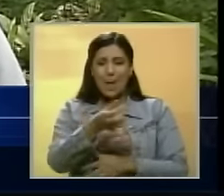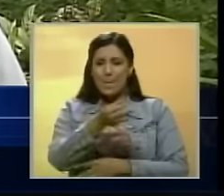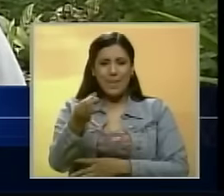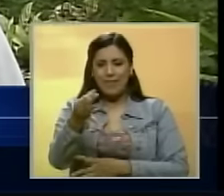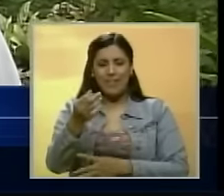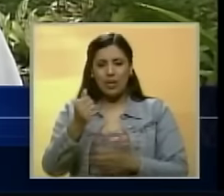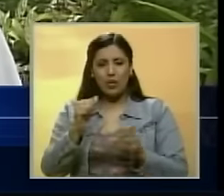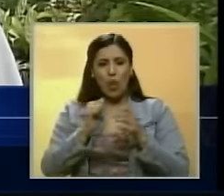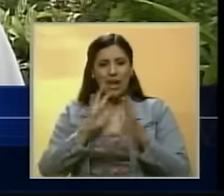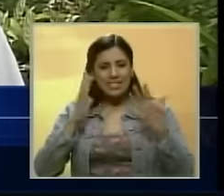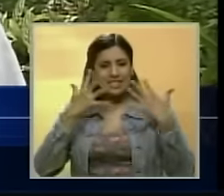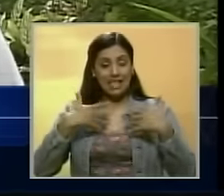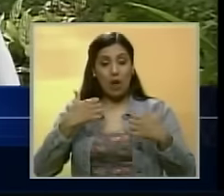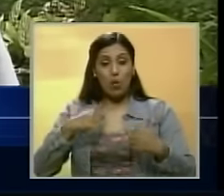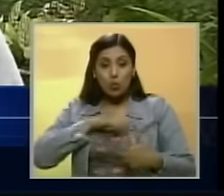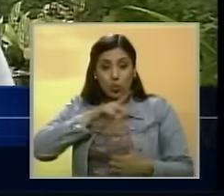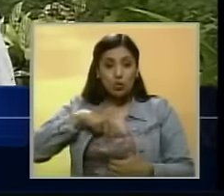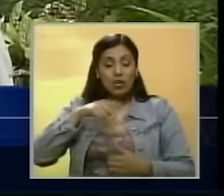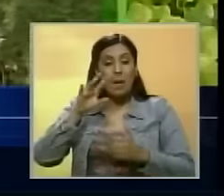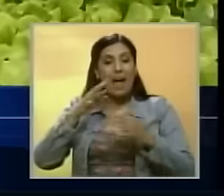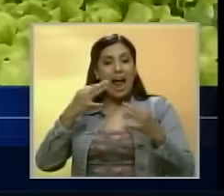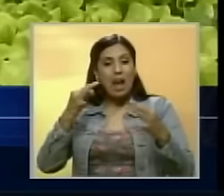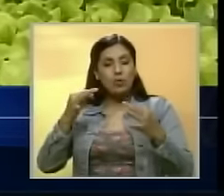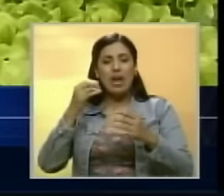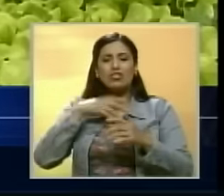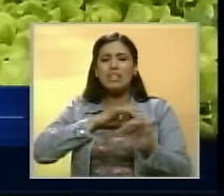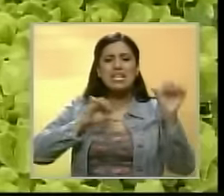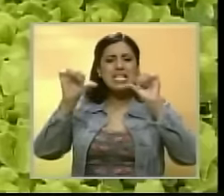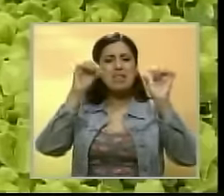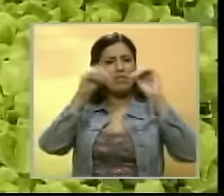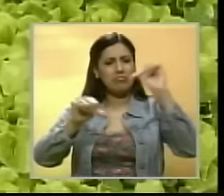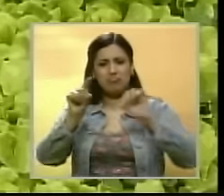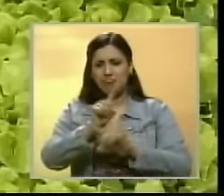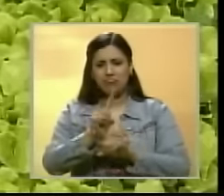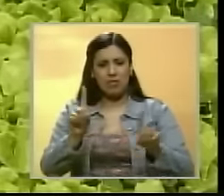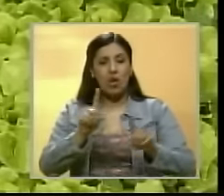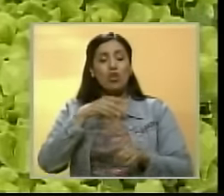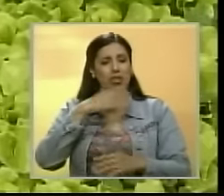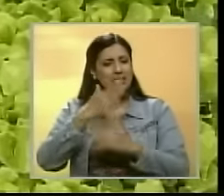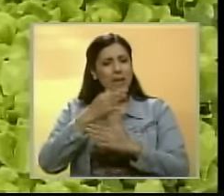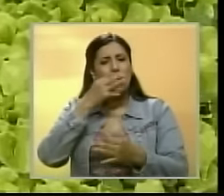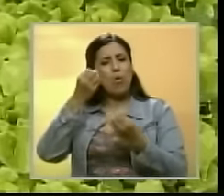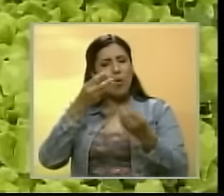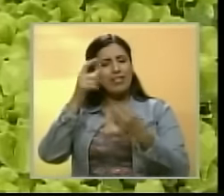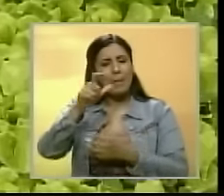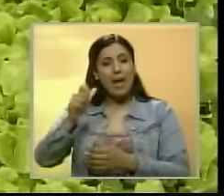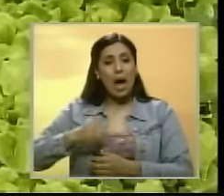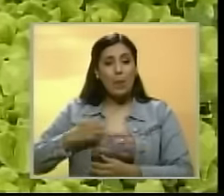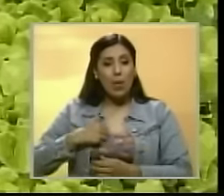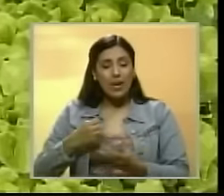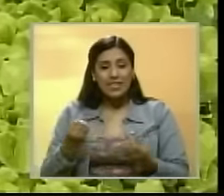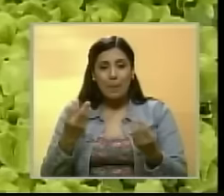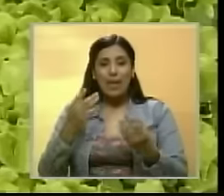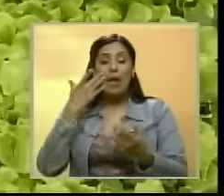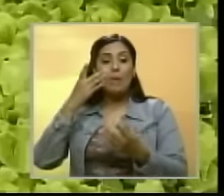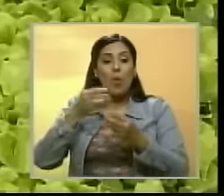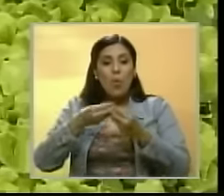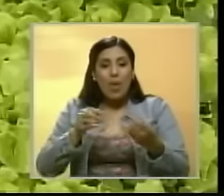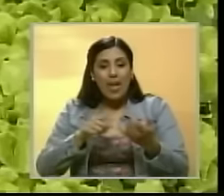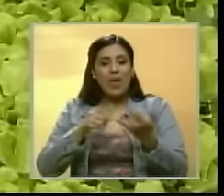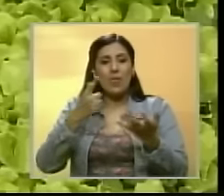provechosa para la salud de uno porque son productos que lo producimos sin fertilizantes químicos yo siempre le digo a la gente que aprovechen los compuestos orgánicos todo lo que botan de